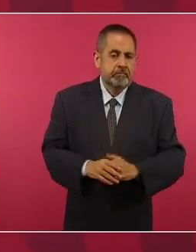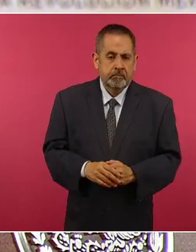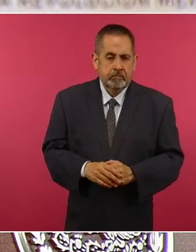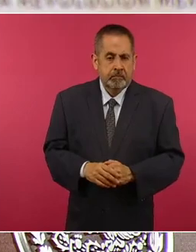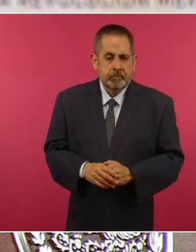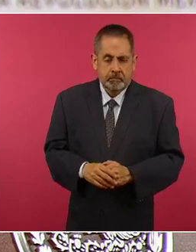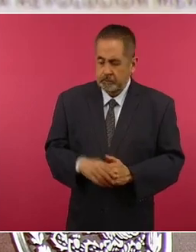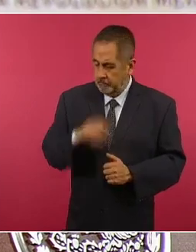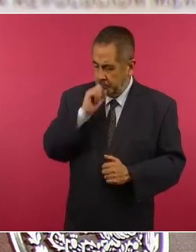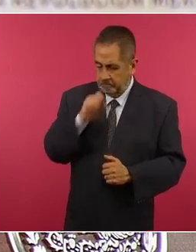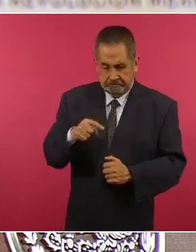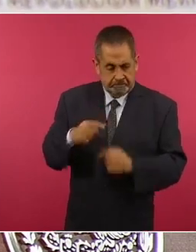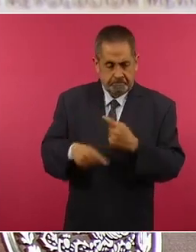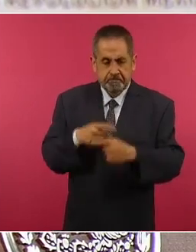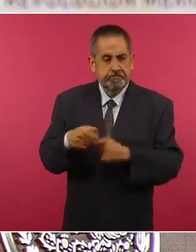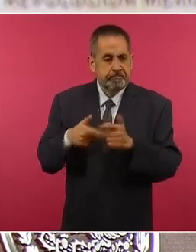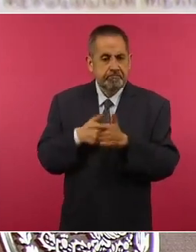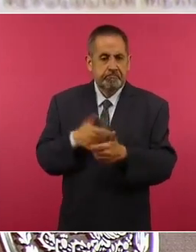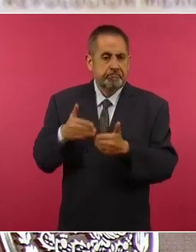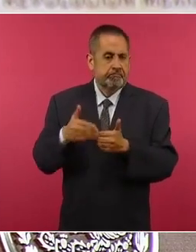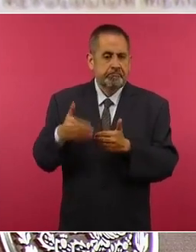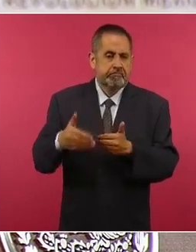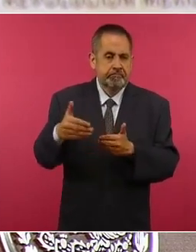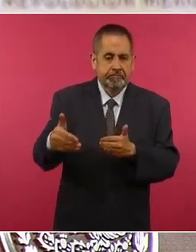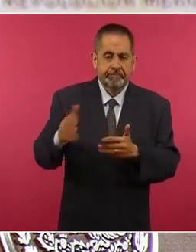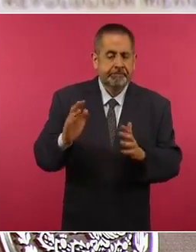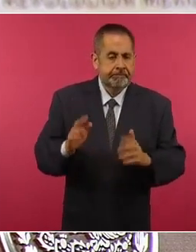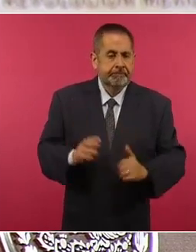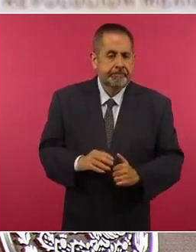con lo mismo. Y